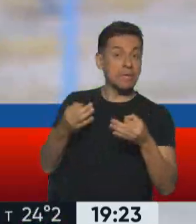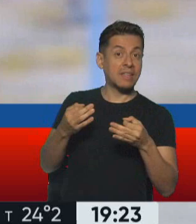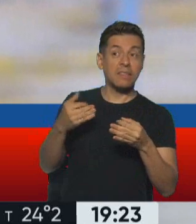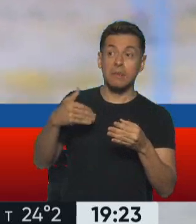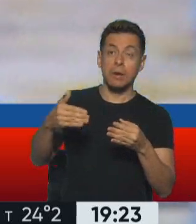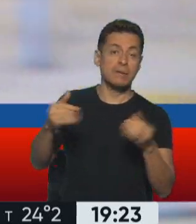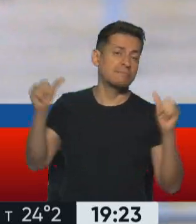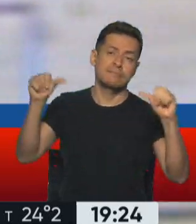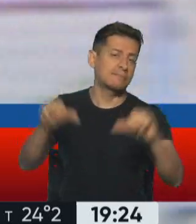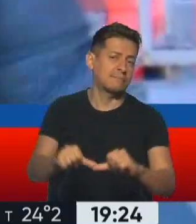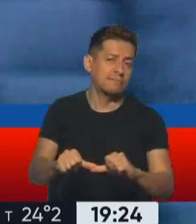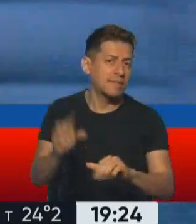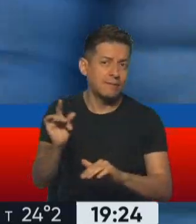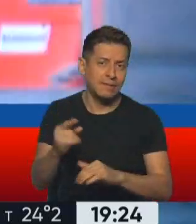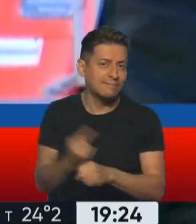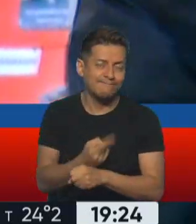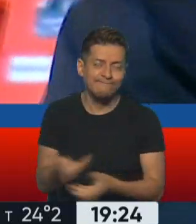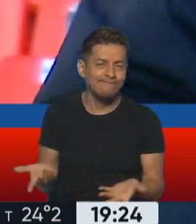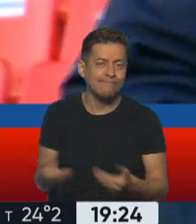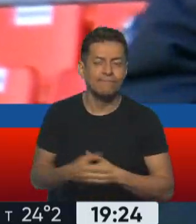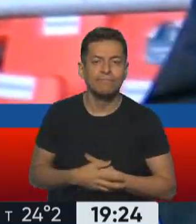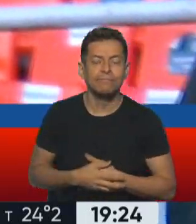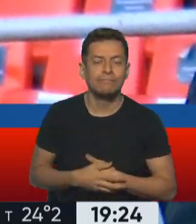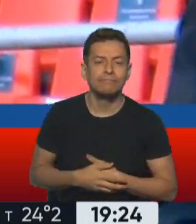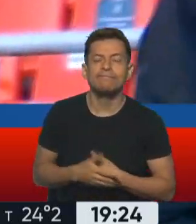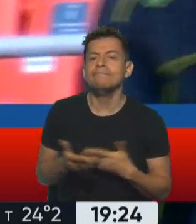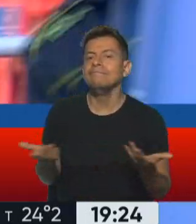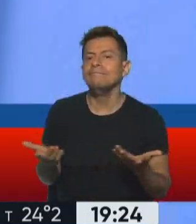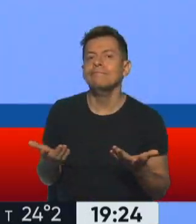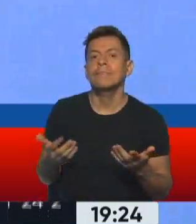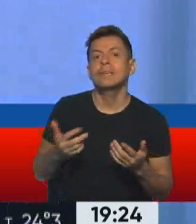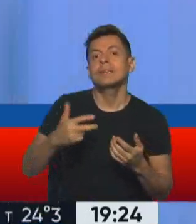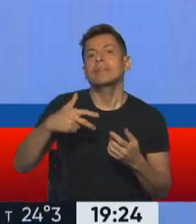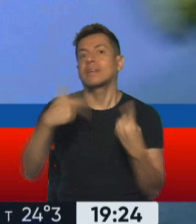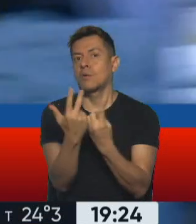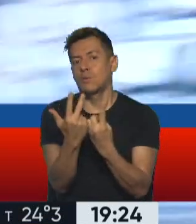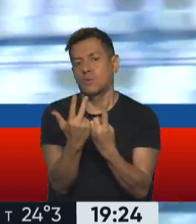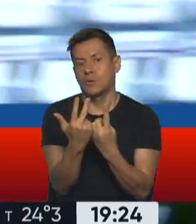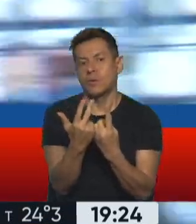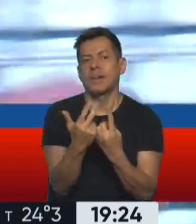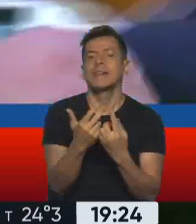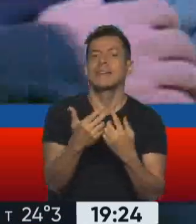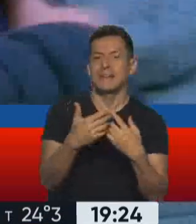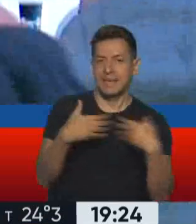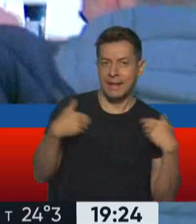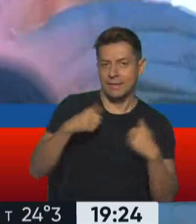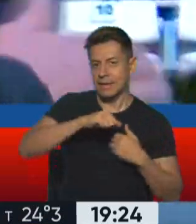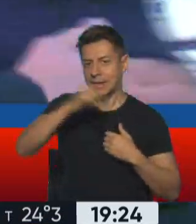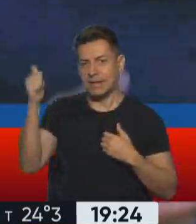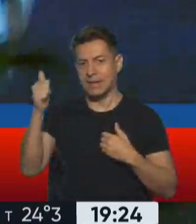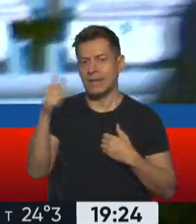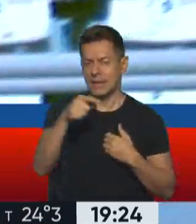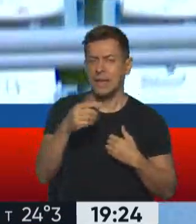prometió después de costó ratificar en el tiempo y terminó siendo tres a uno la victoria de gimnasia allí la preocupación